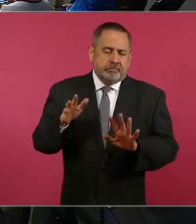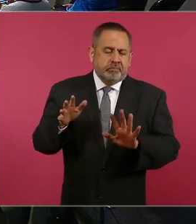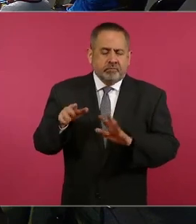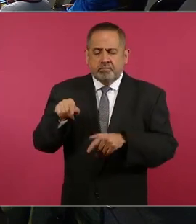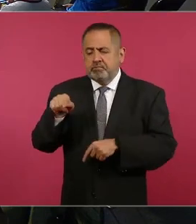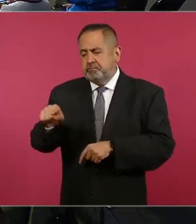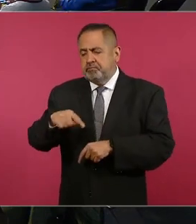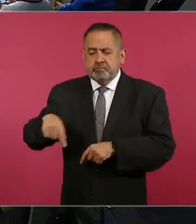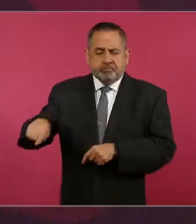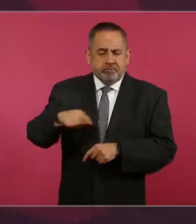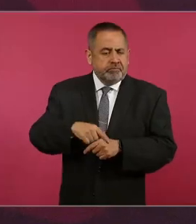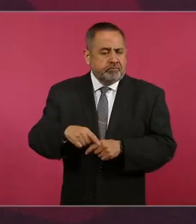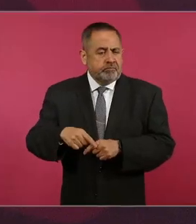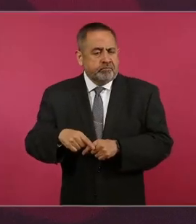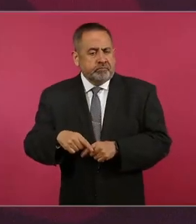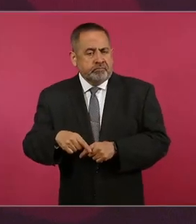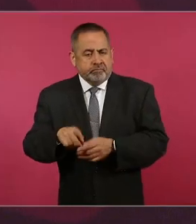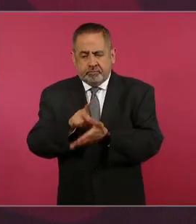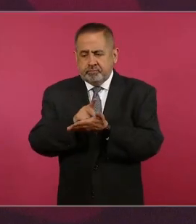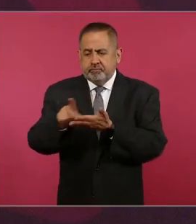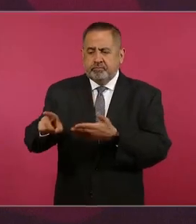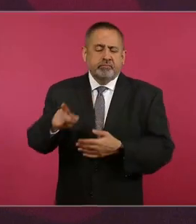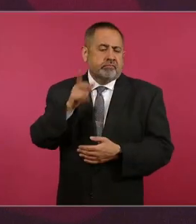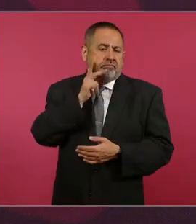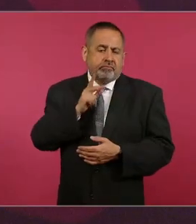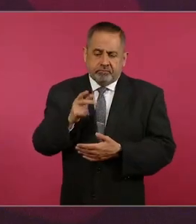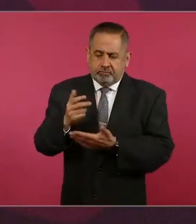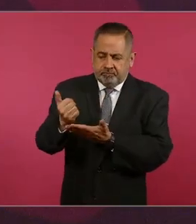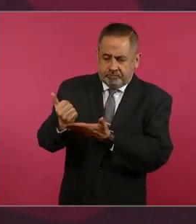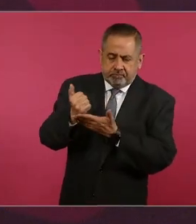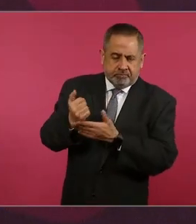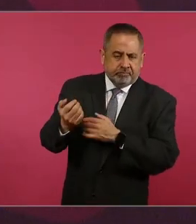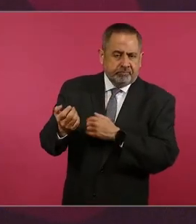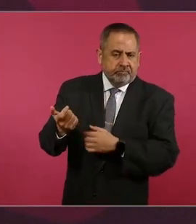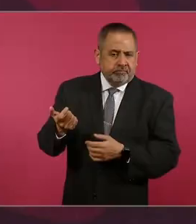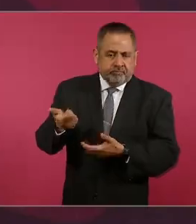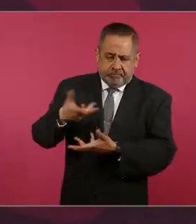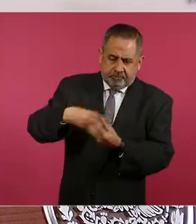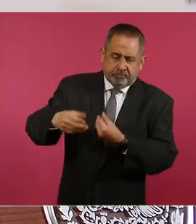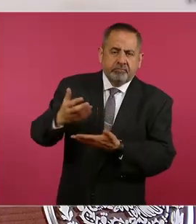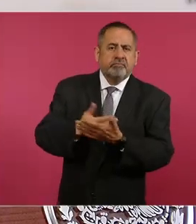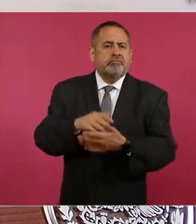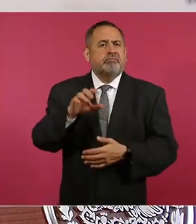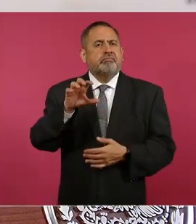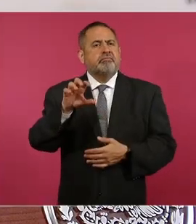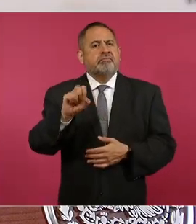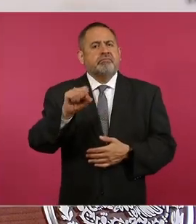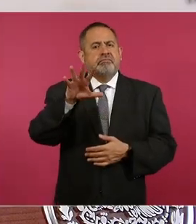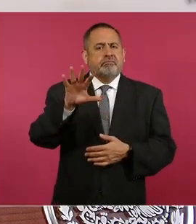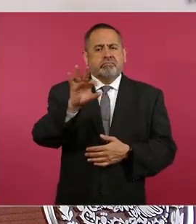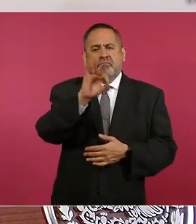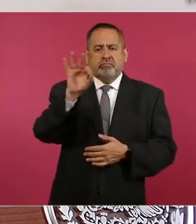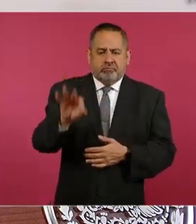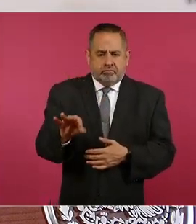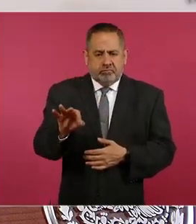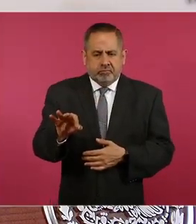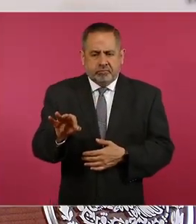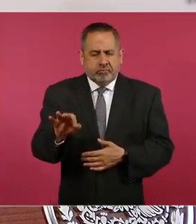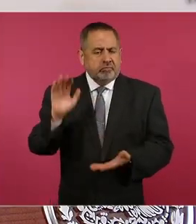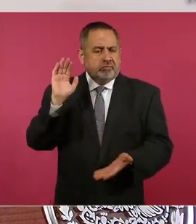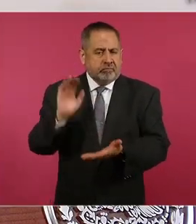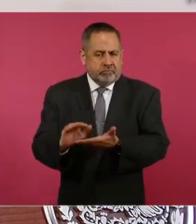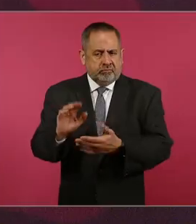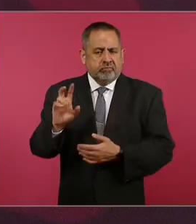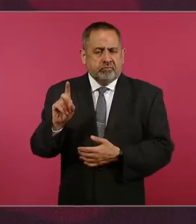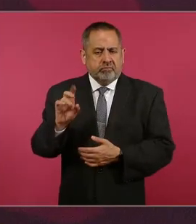el pago de derechos a Pemex de 65 por ciento a 30